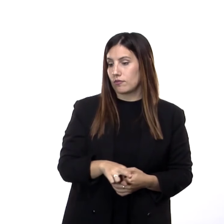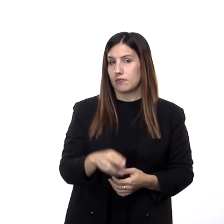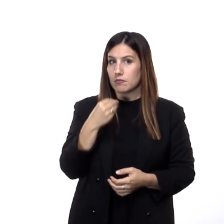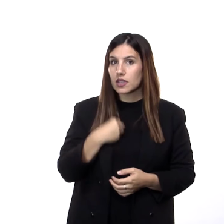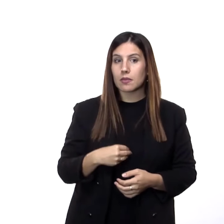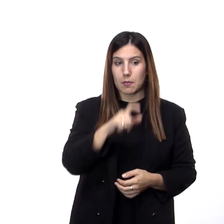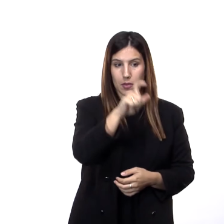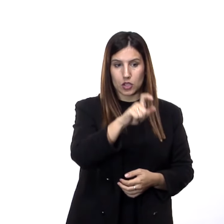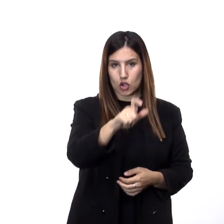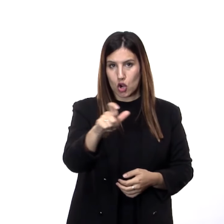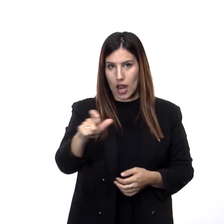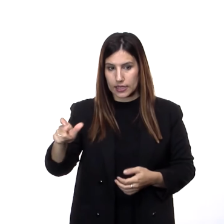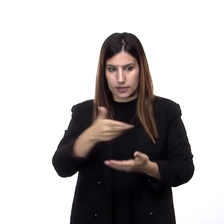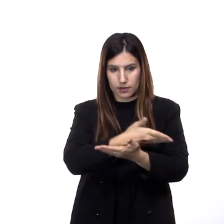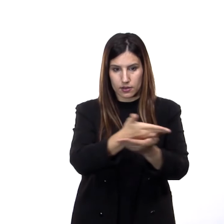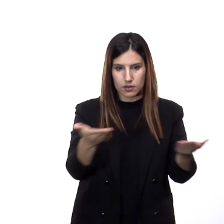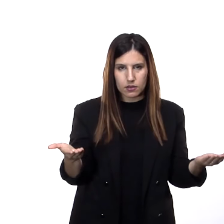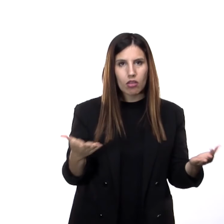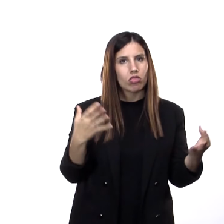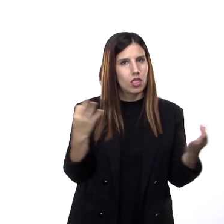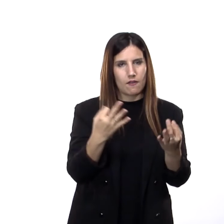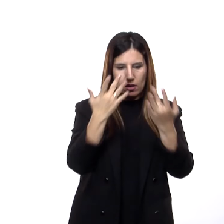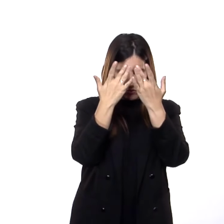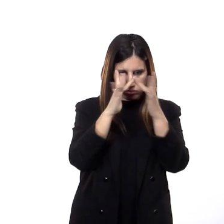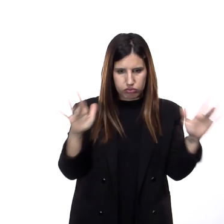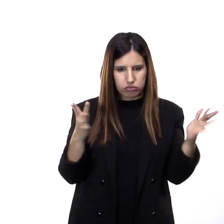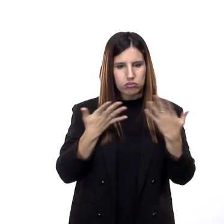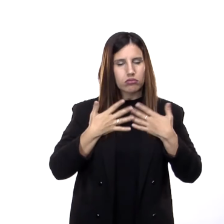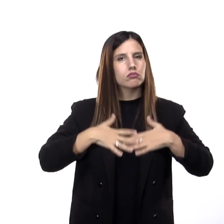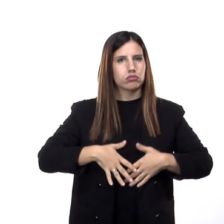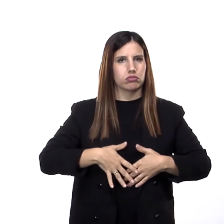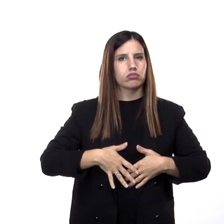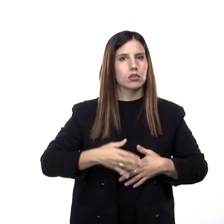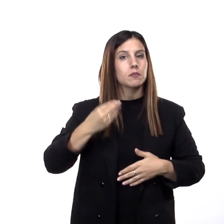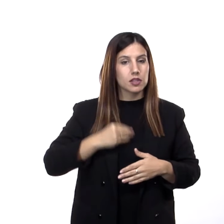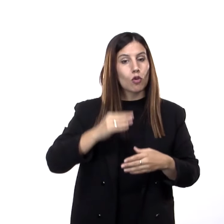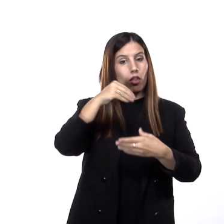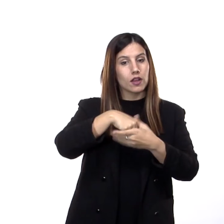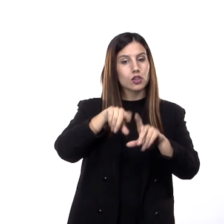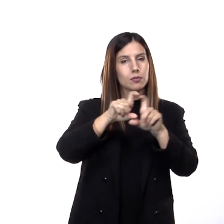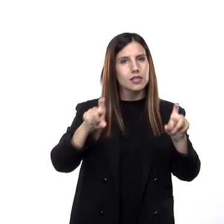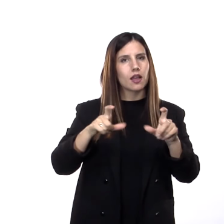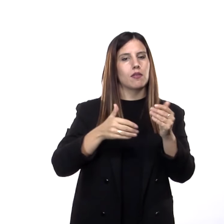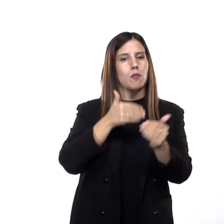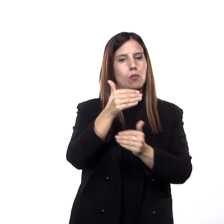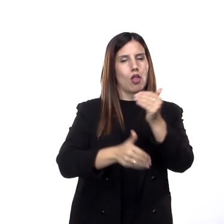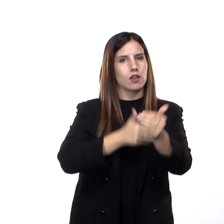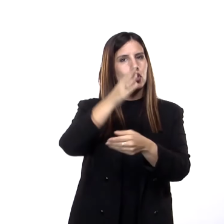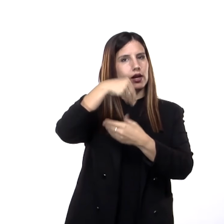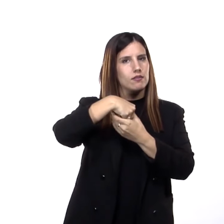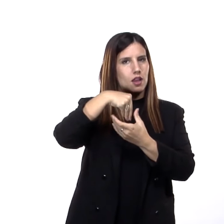personas se ha de crear esa concienciación se han de crear los procesos internos se ha de crear el gobernante interno